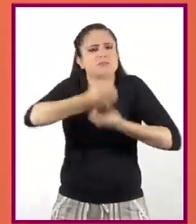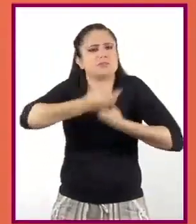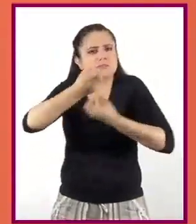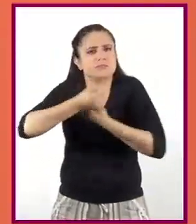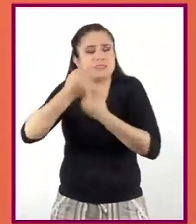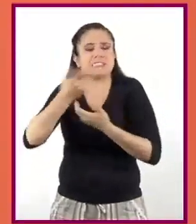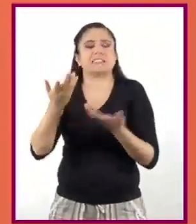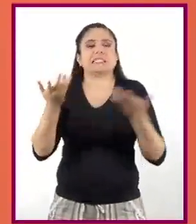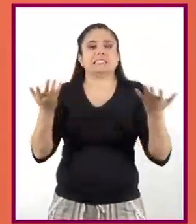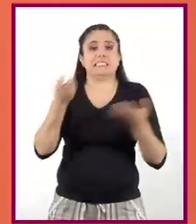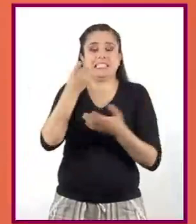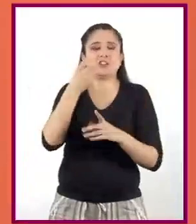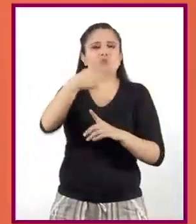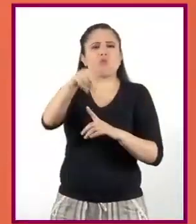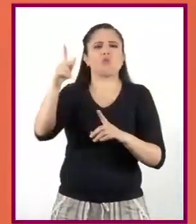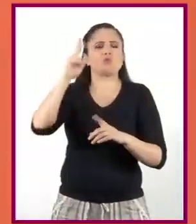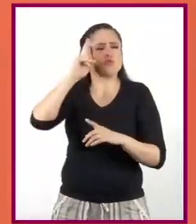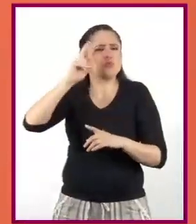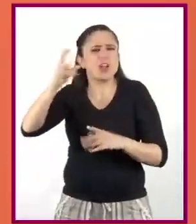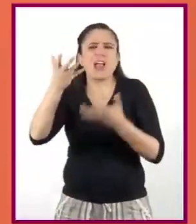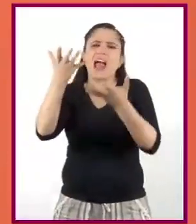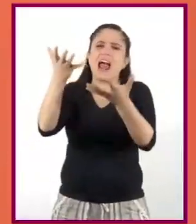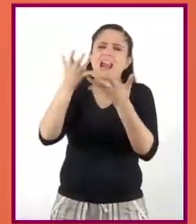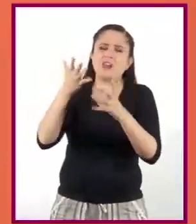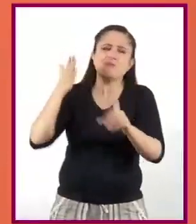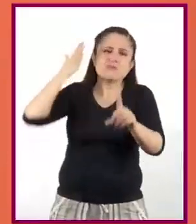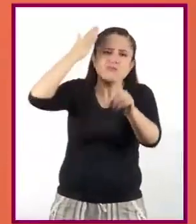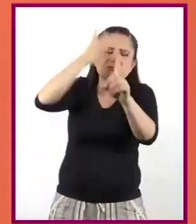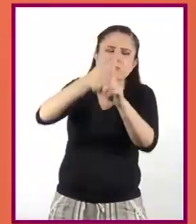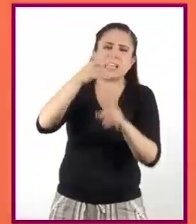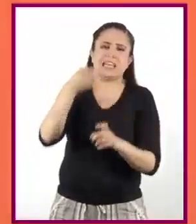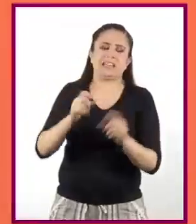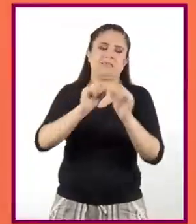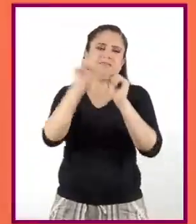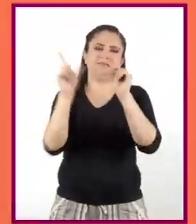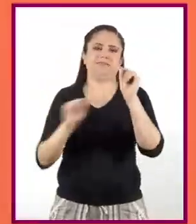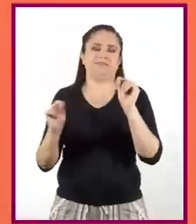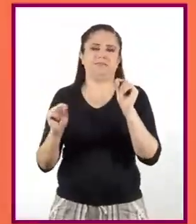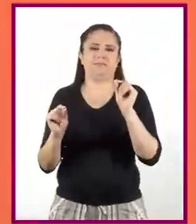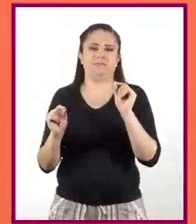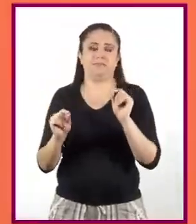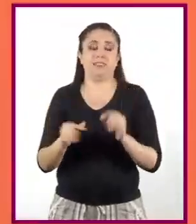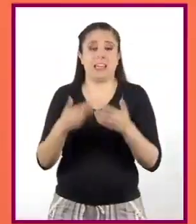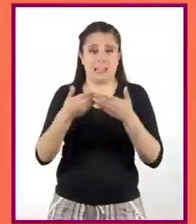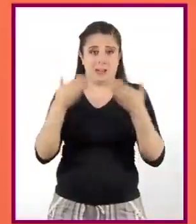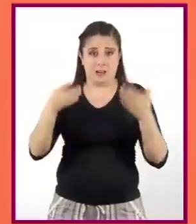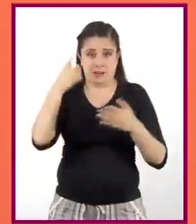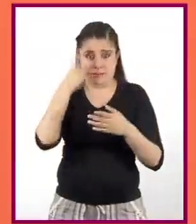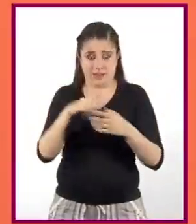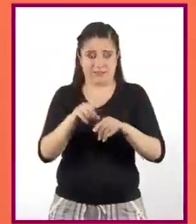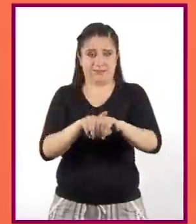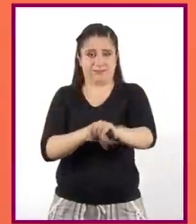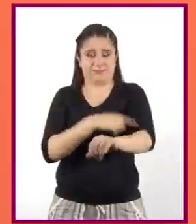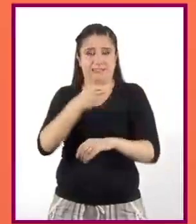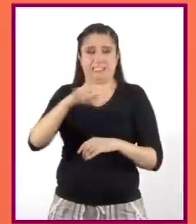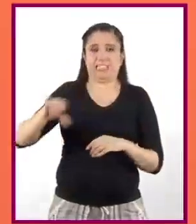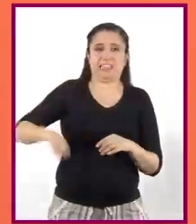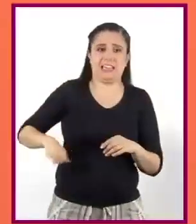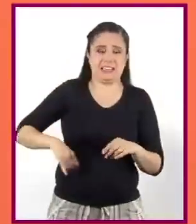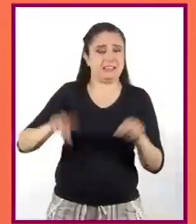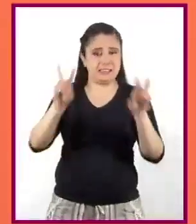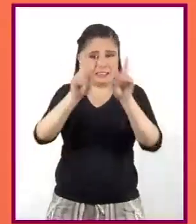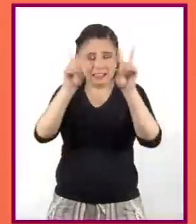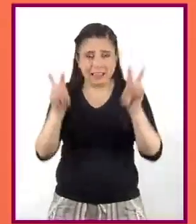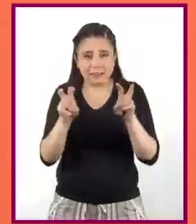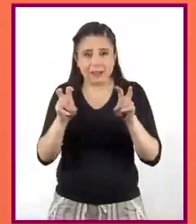y las aspiraciones o anhelos que definen el futuro de la nación. Para ampliar este interesante tema sobre